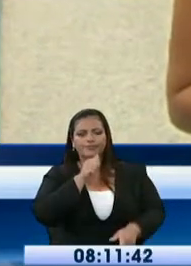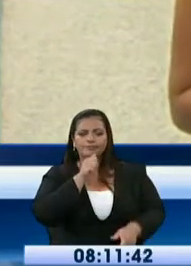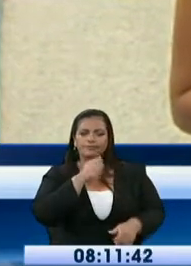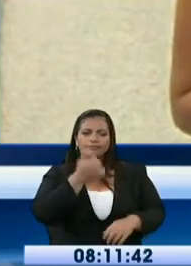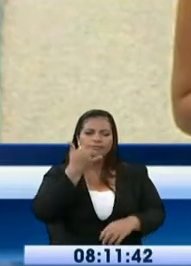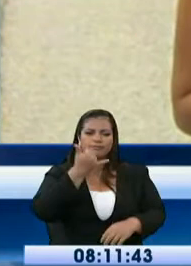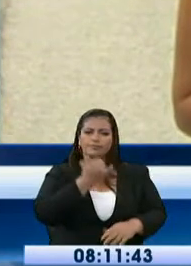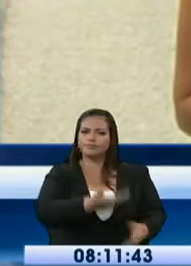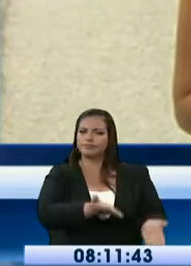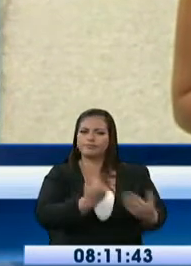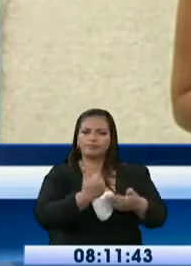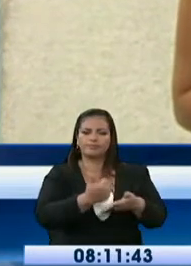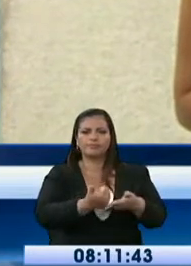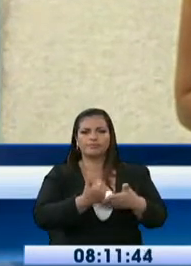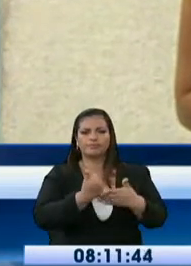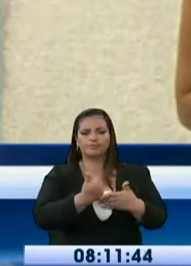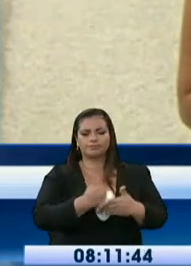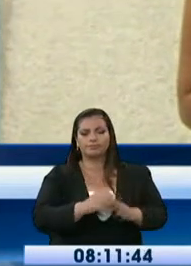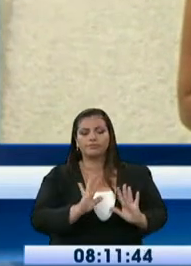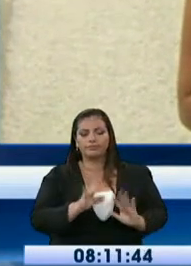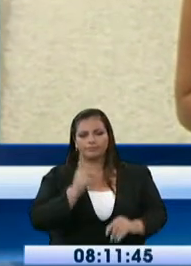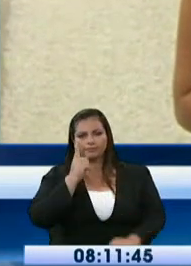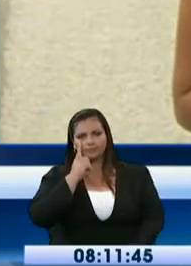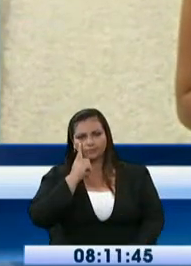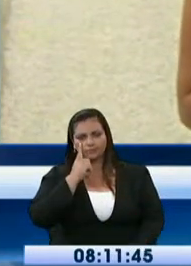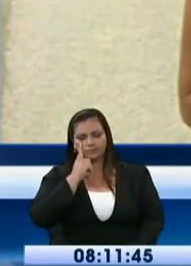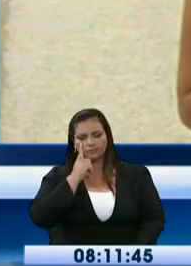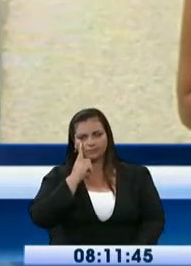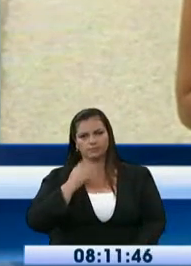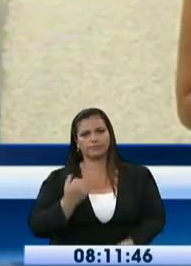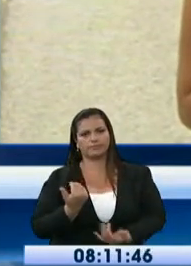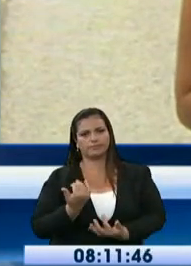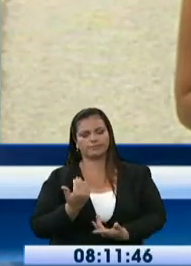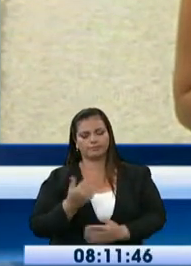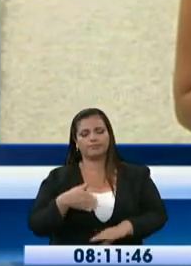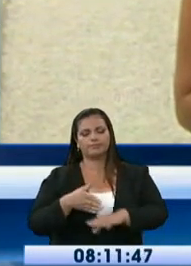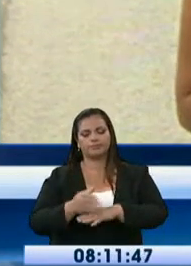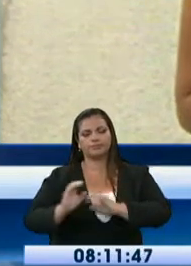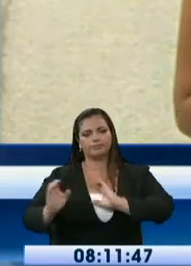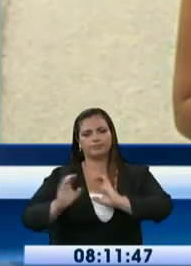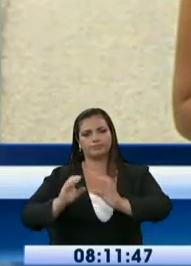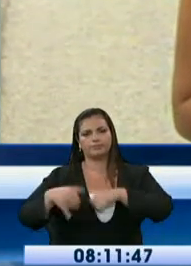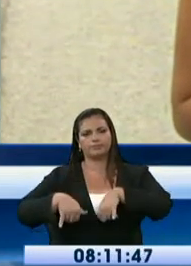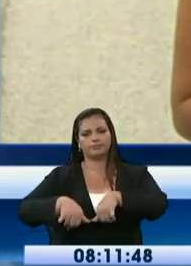inmediata, como de costumbre, en ese sitio. ¿Ah? Así que estaremos conversando con usted nuevamente más adelante.